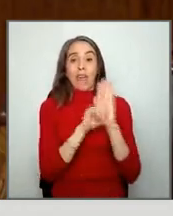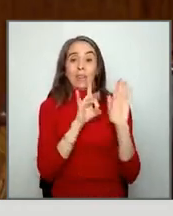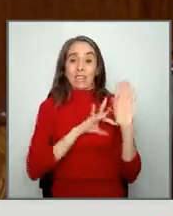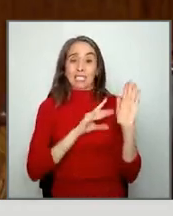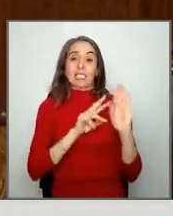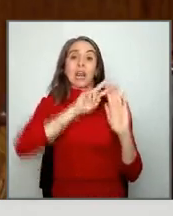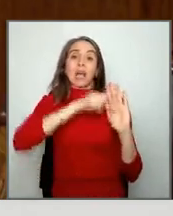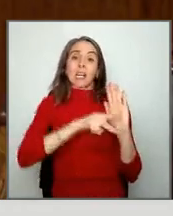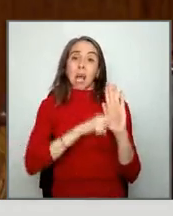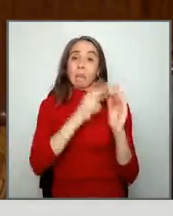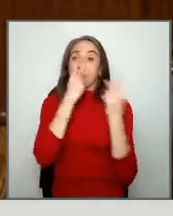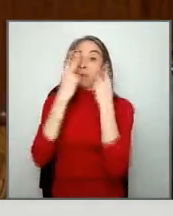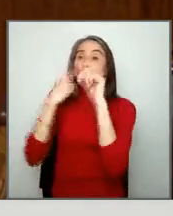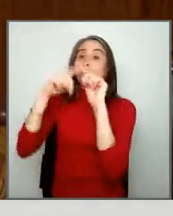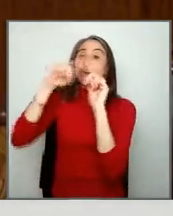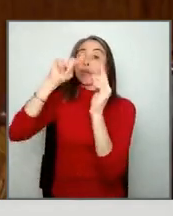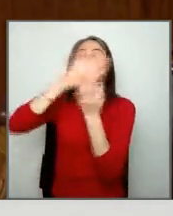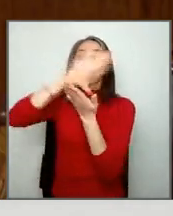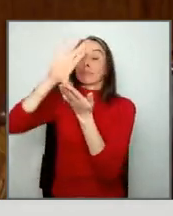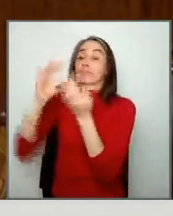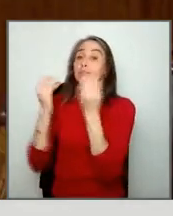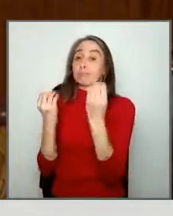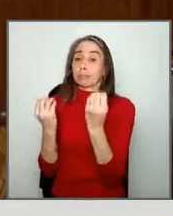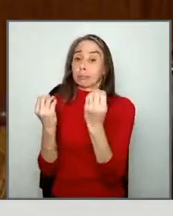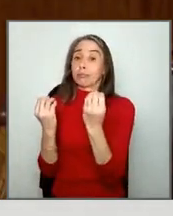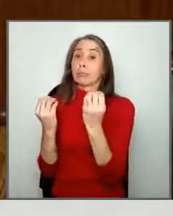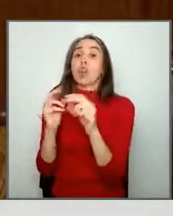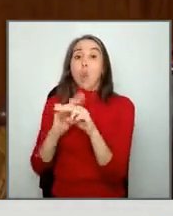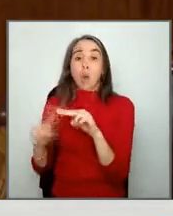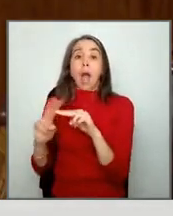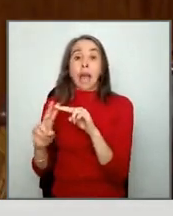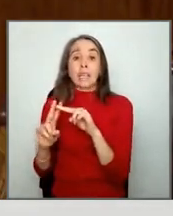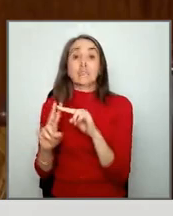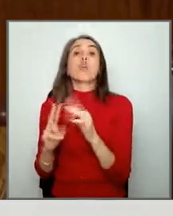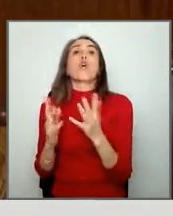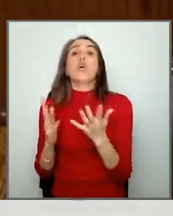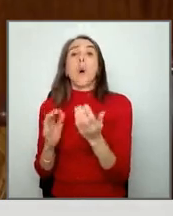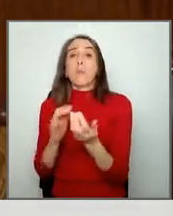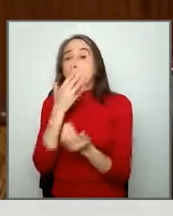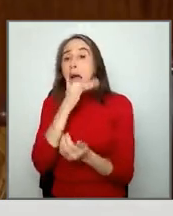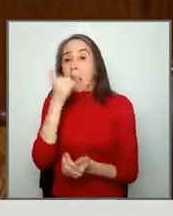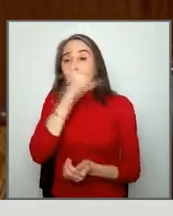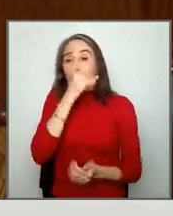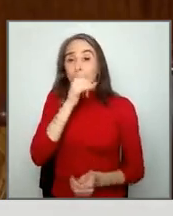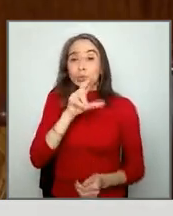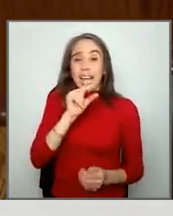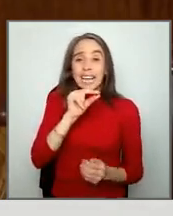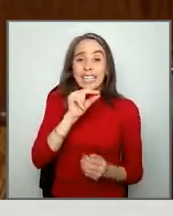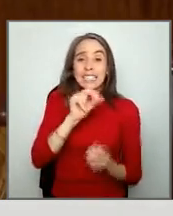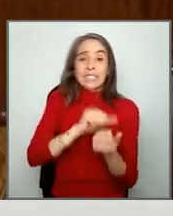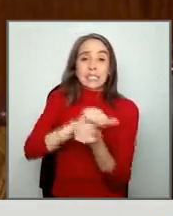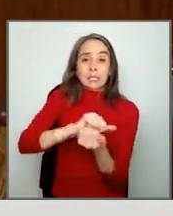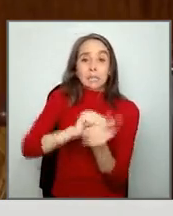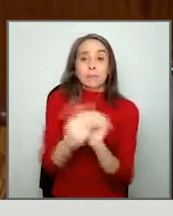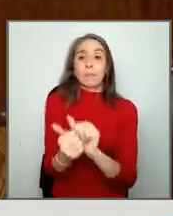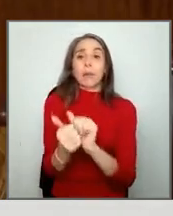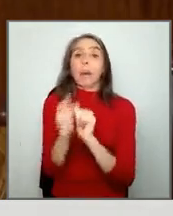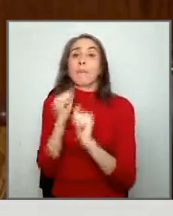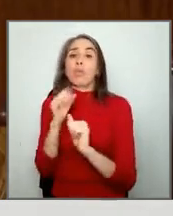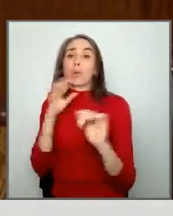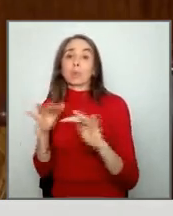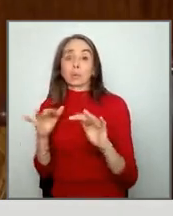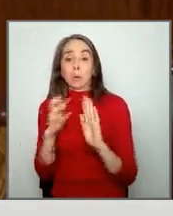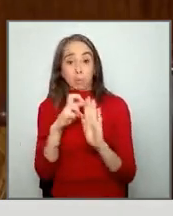buenas prácticas implementadas en el ámbito internacional en aguas grises tratadas contenido del proyecto de ley el proyecto